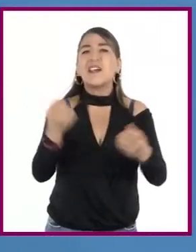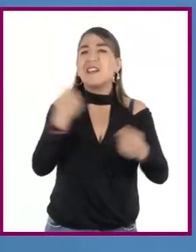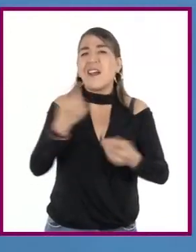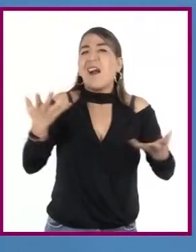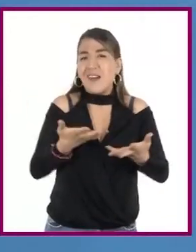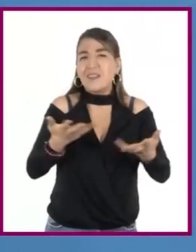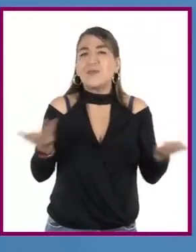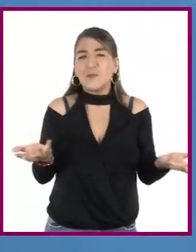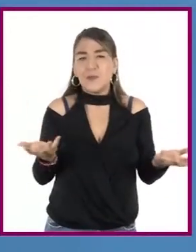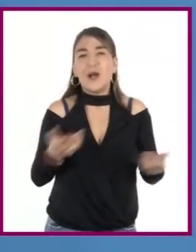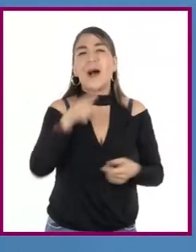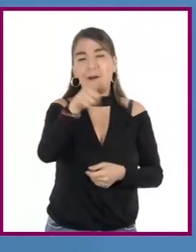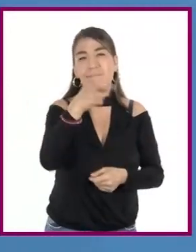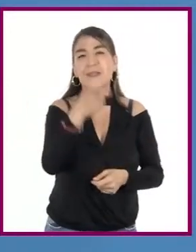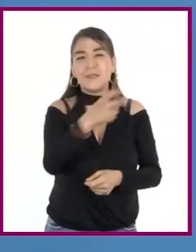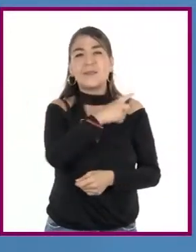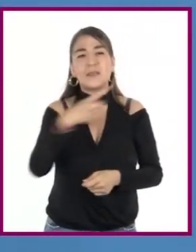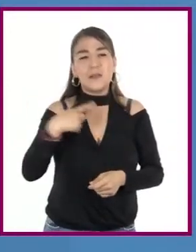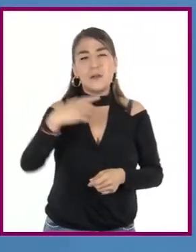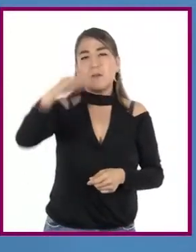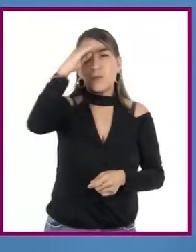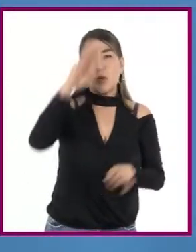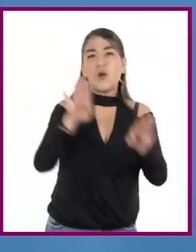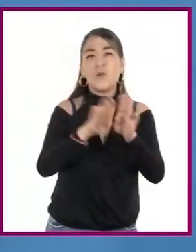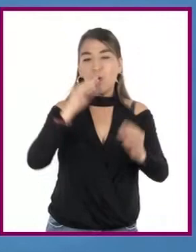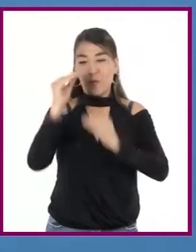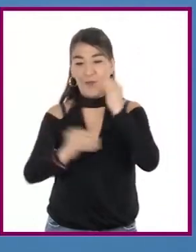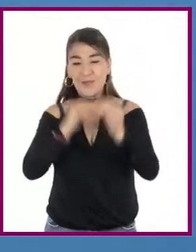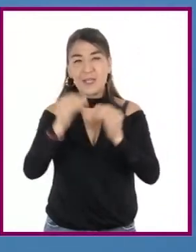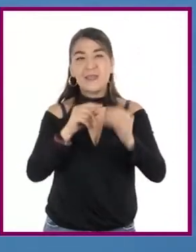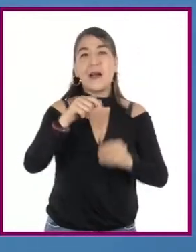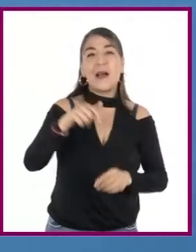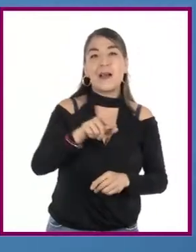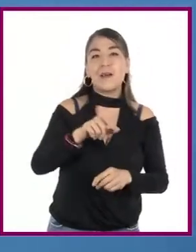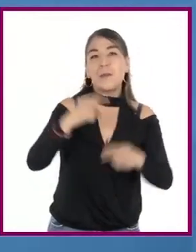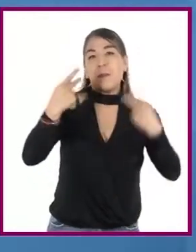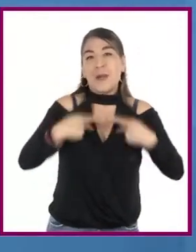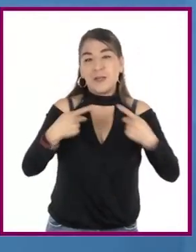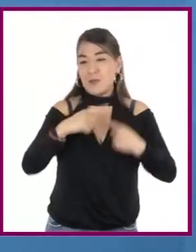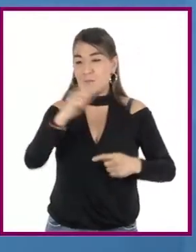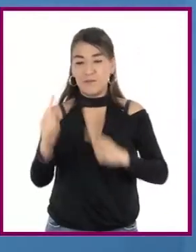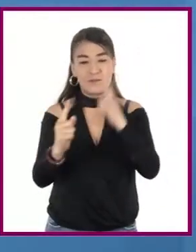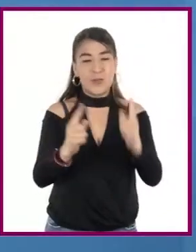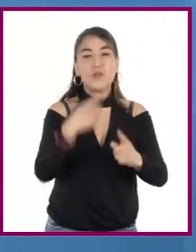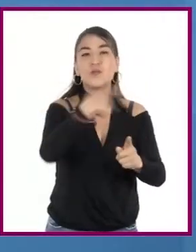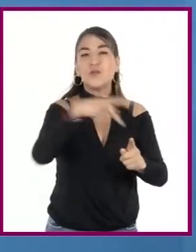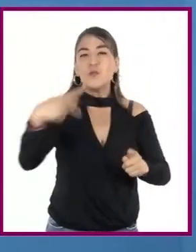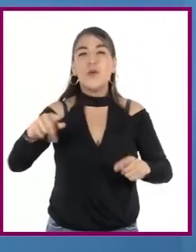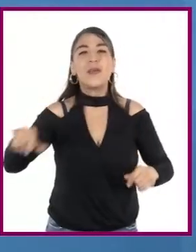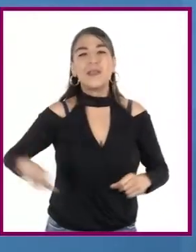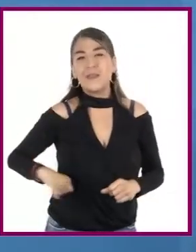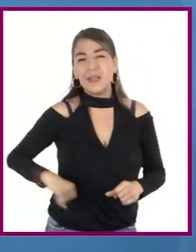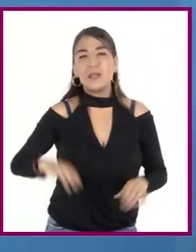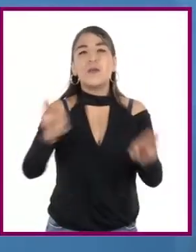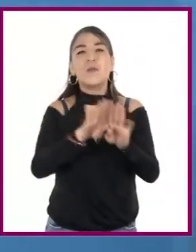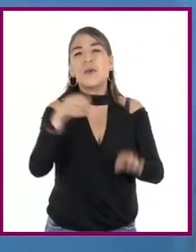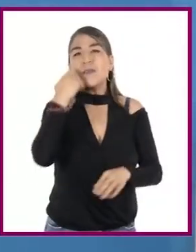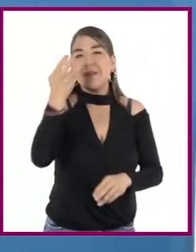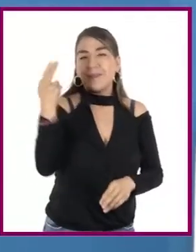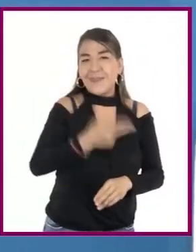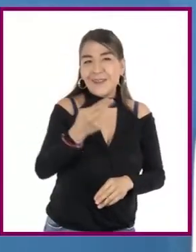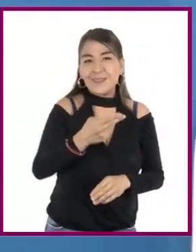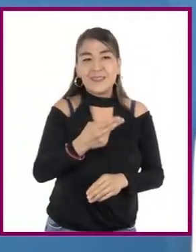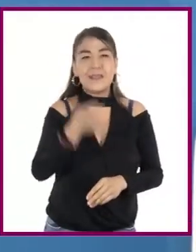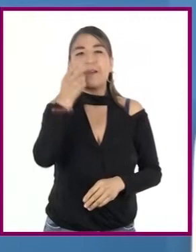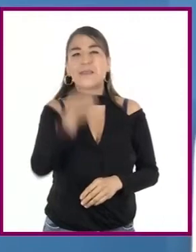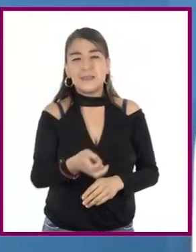conflictos surgen cuando se contraponen los intereses de los involucrados, quienes buscan satisfacer sus